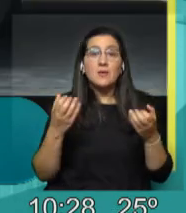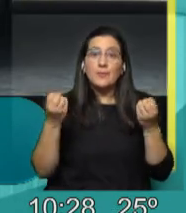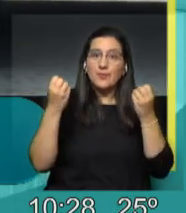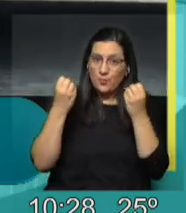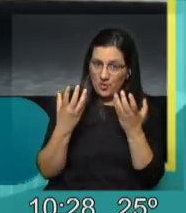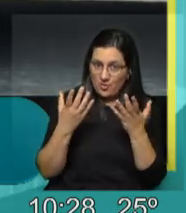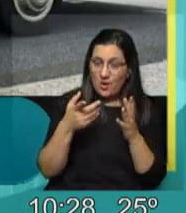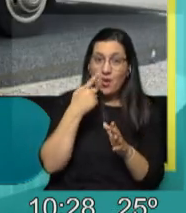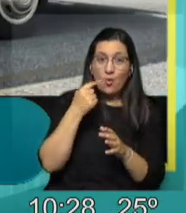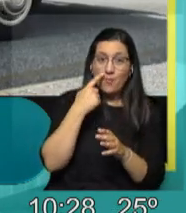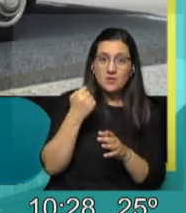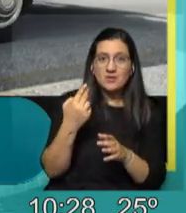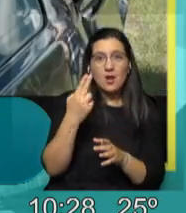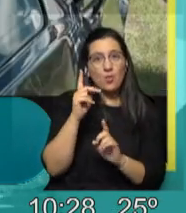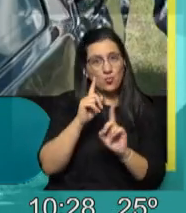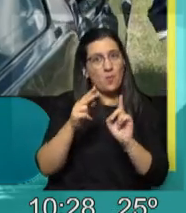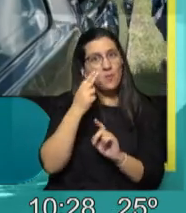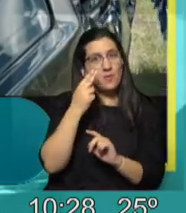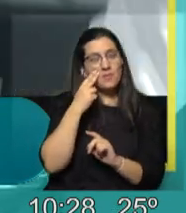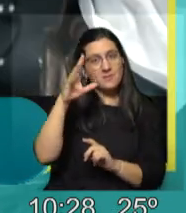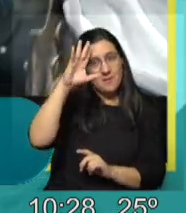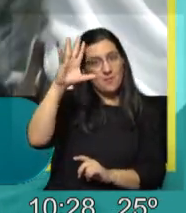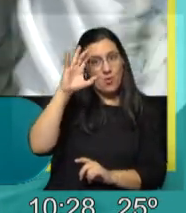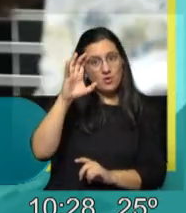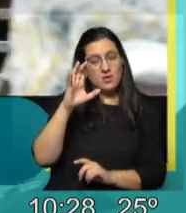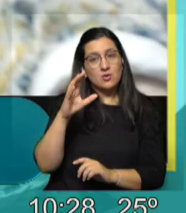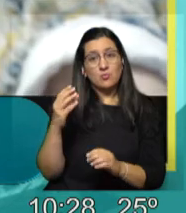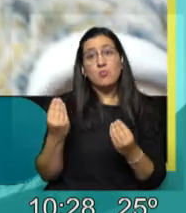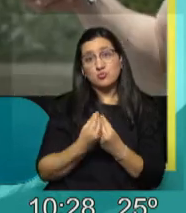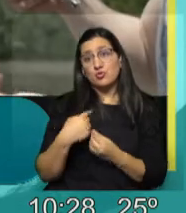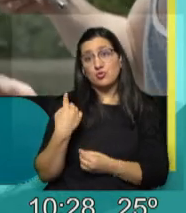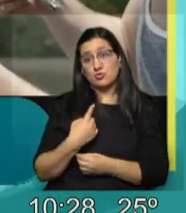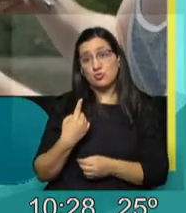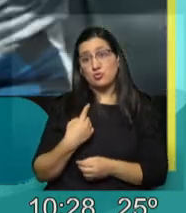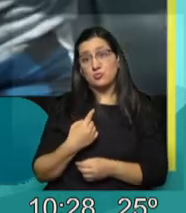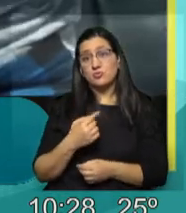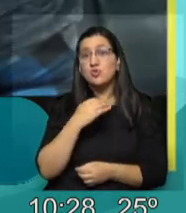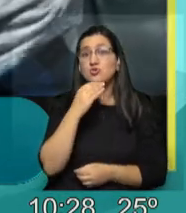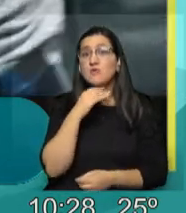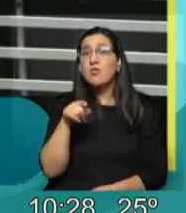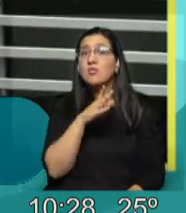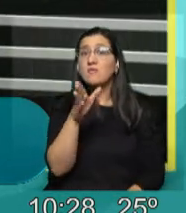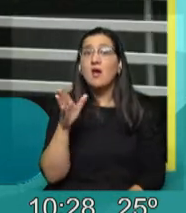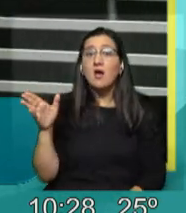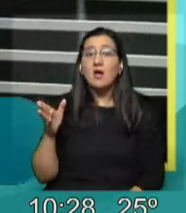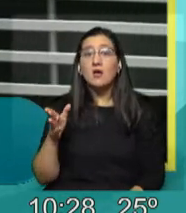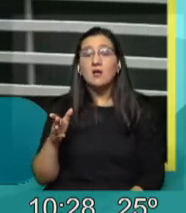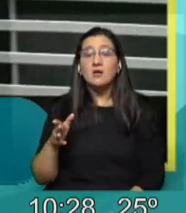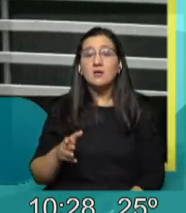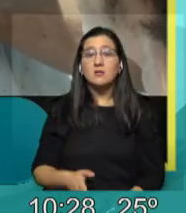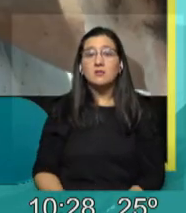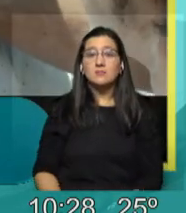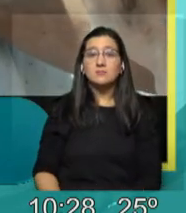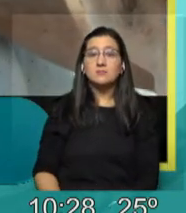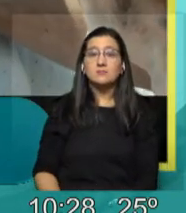que él está teniendo algunos problemas de memoria, como algunos de nosotros. No, me viajé, no sabe para dónde iba. Básicamente no. No